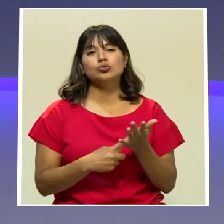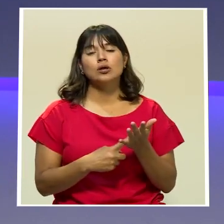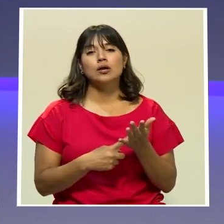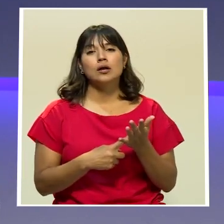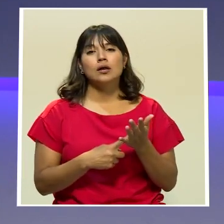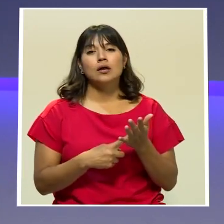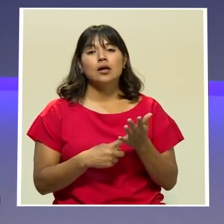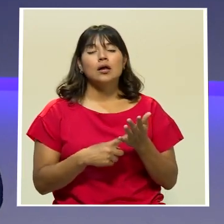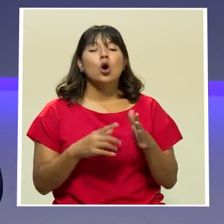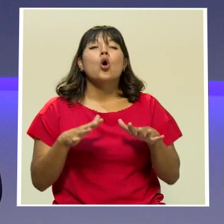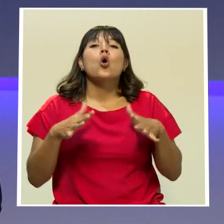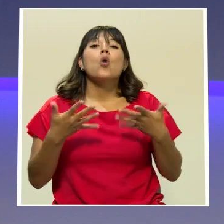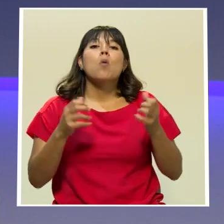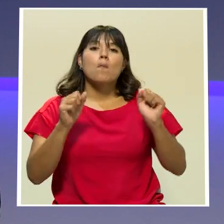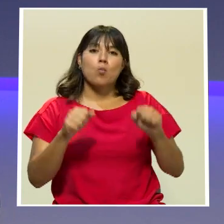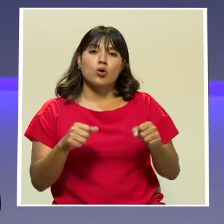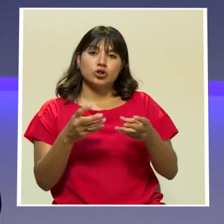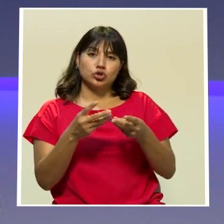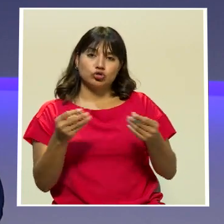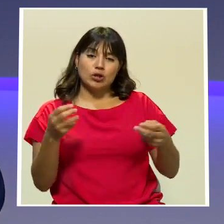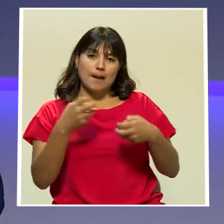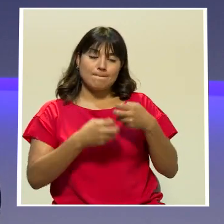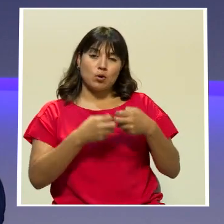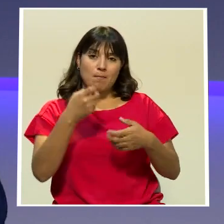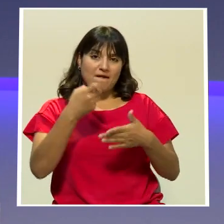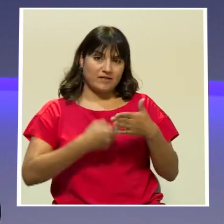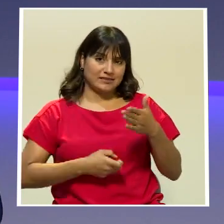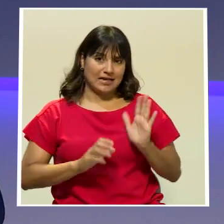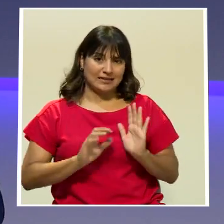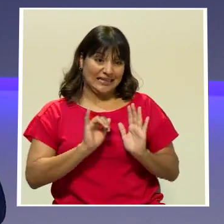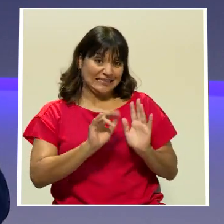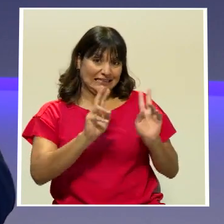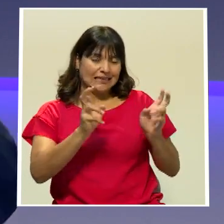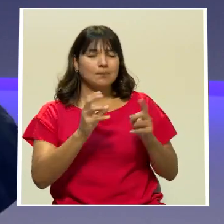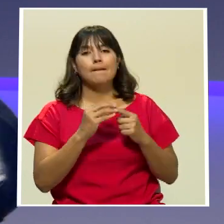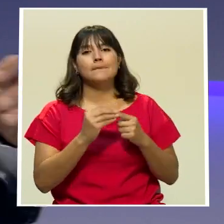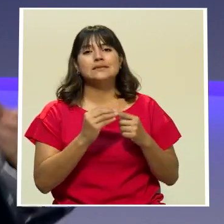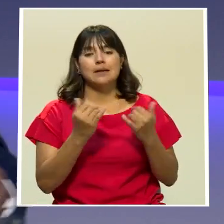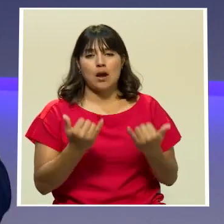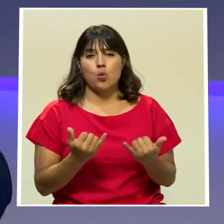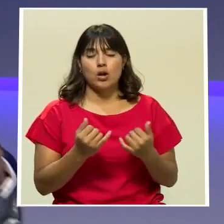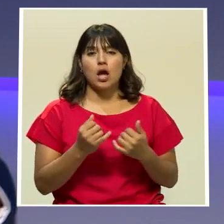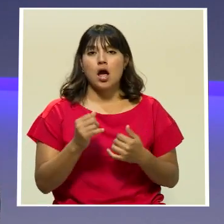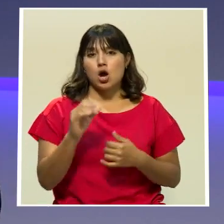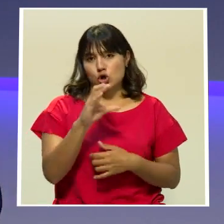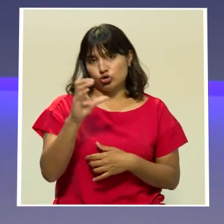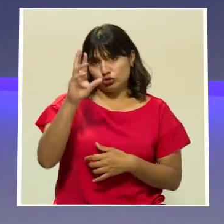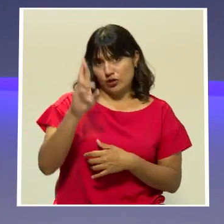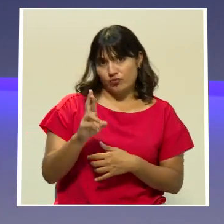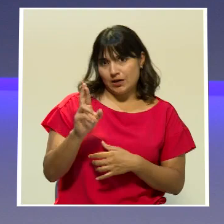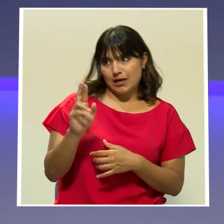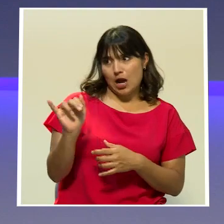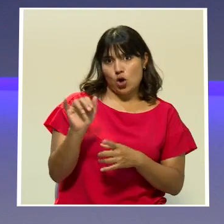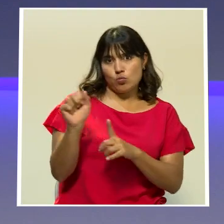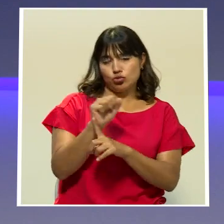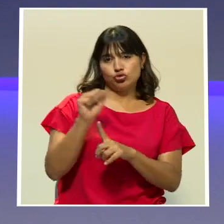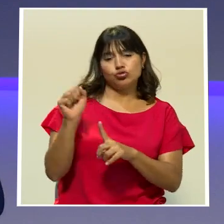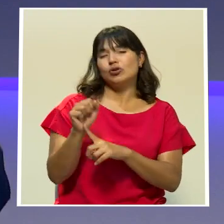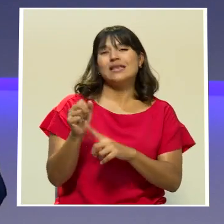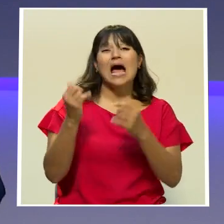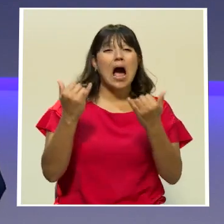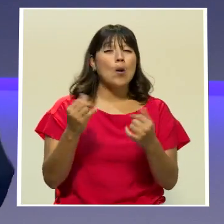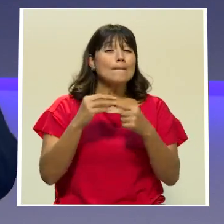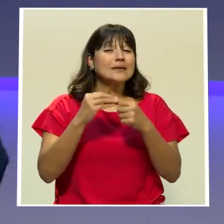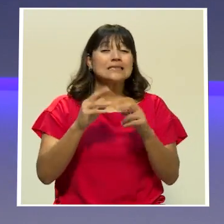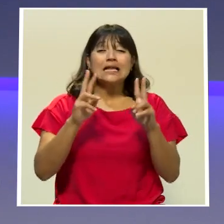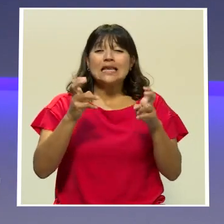única cómo salir del enredo fiscal. Básicamente, como país, como sociedad, lo que estamos discutiendo es